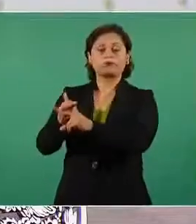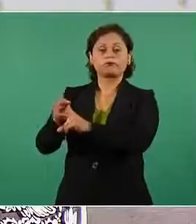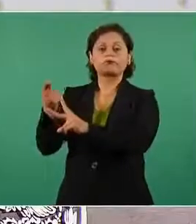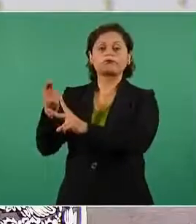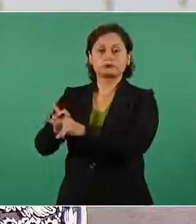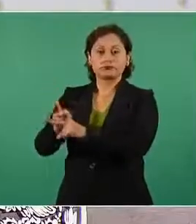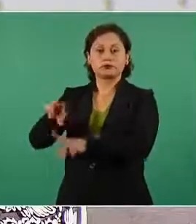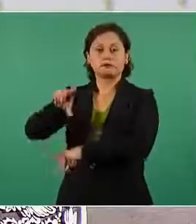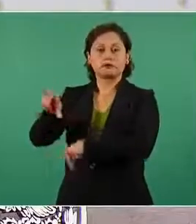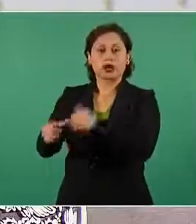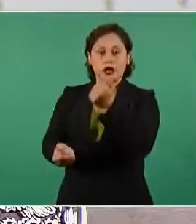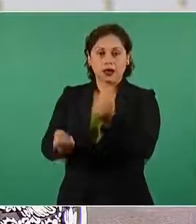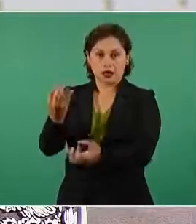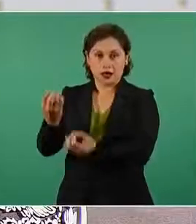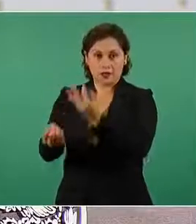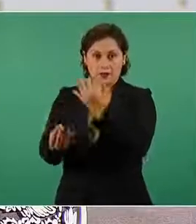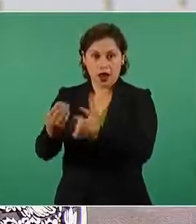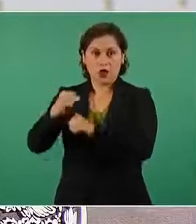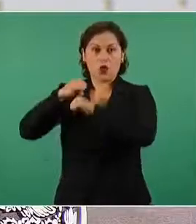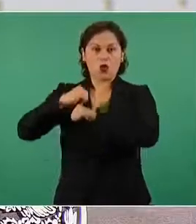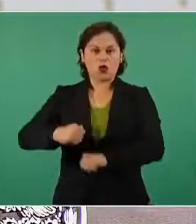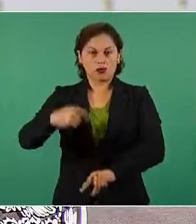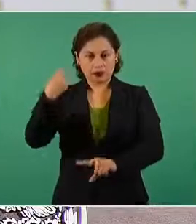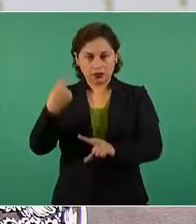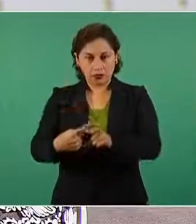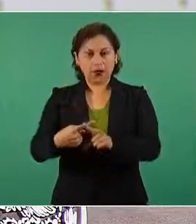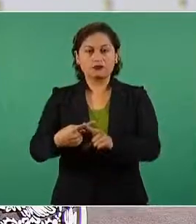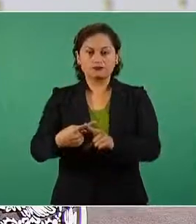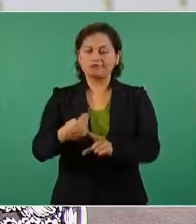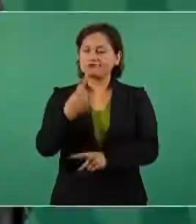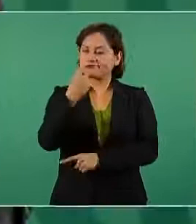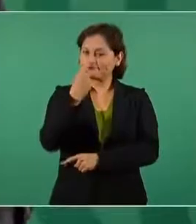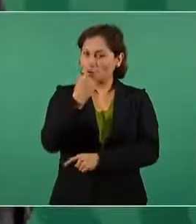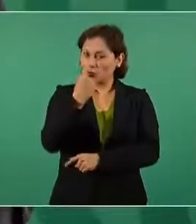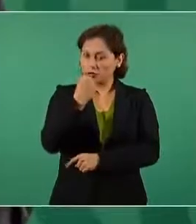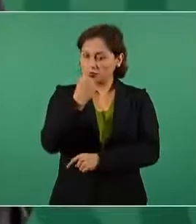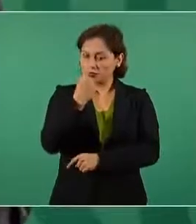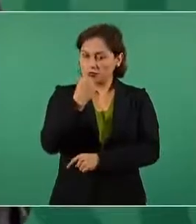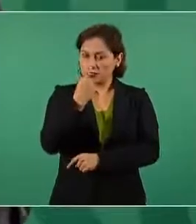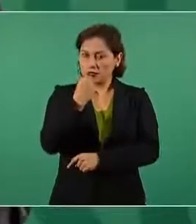quemados por la policía de